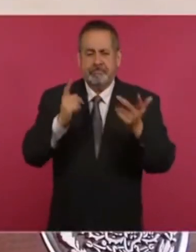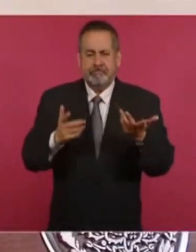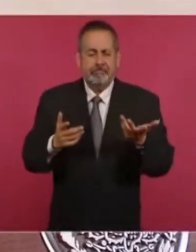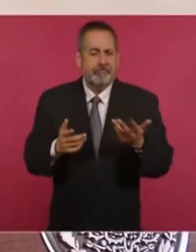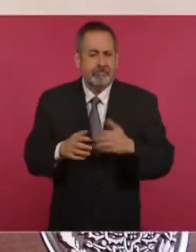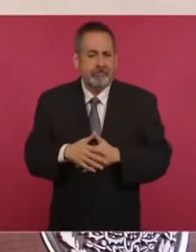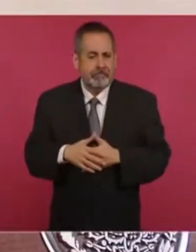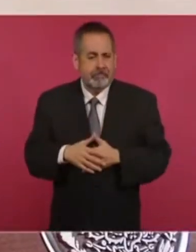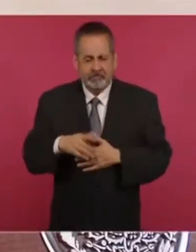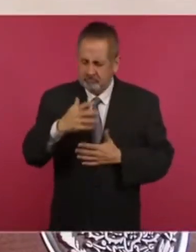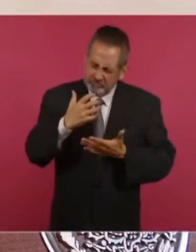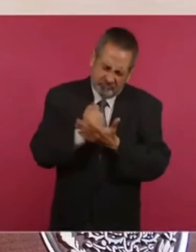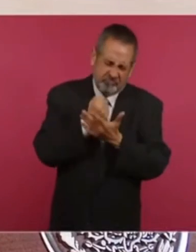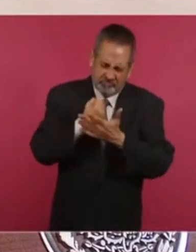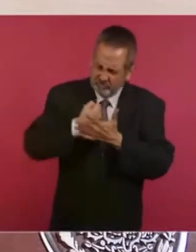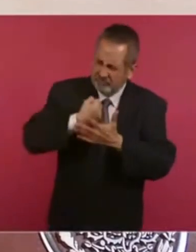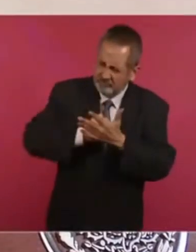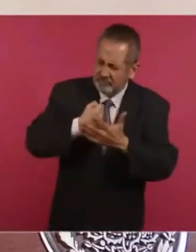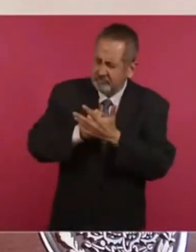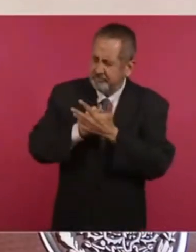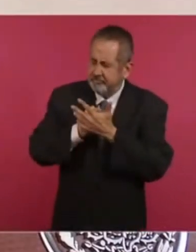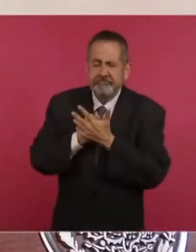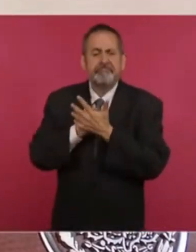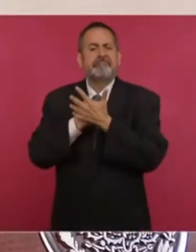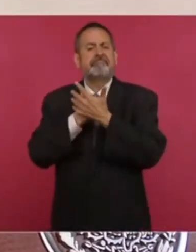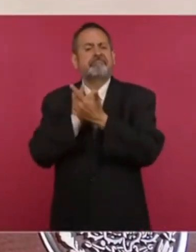No se implora, se conquista.